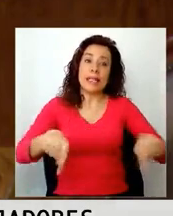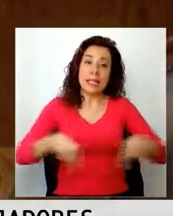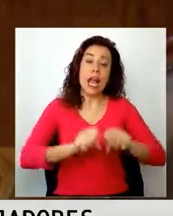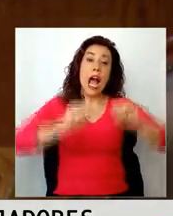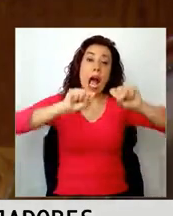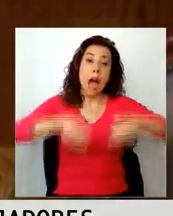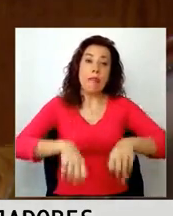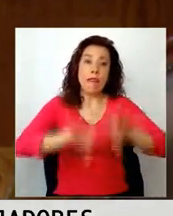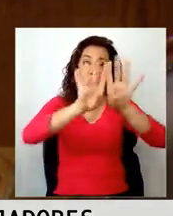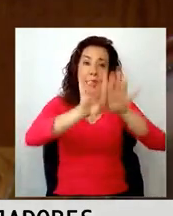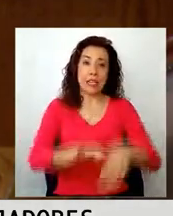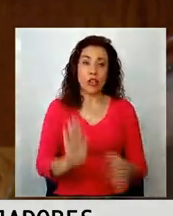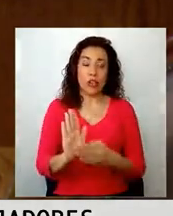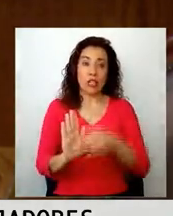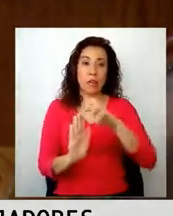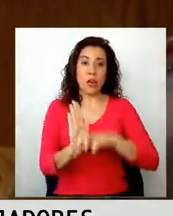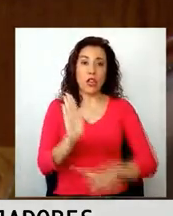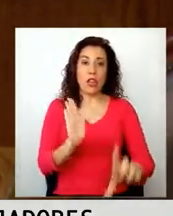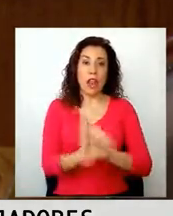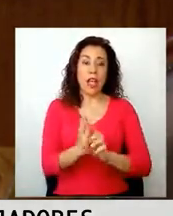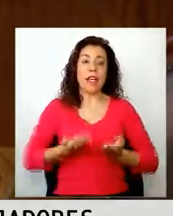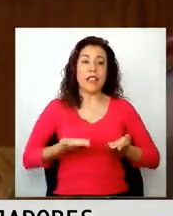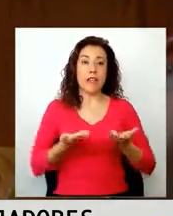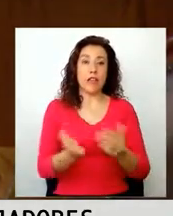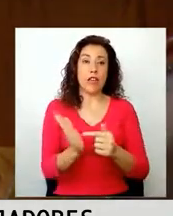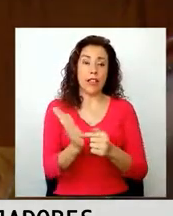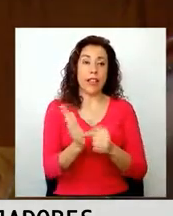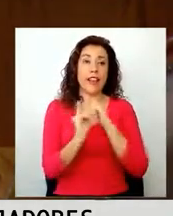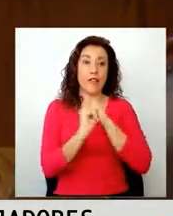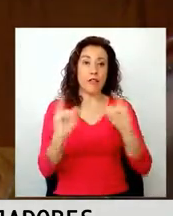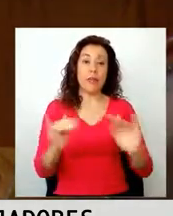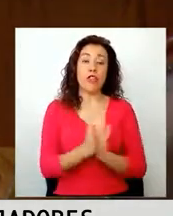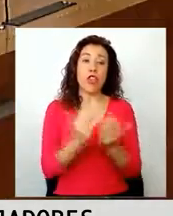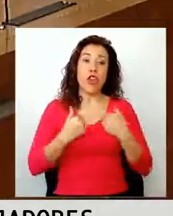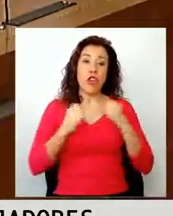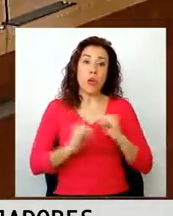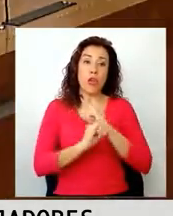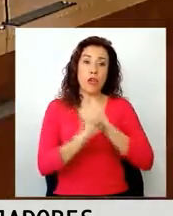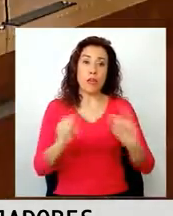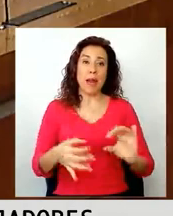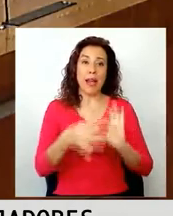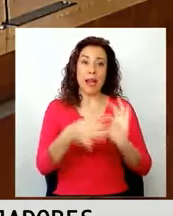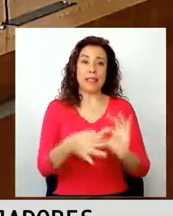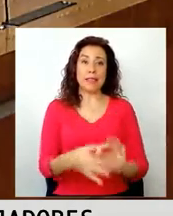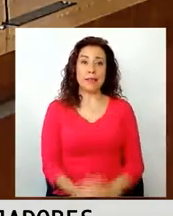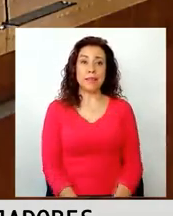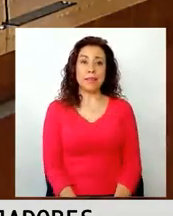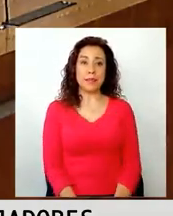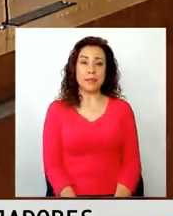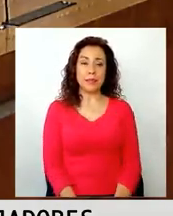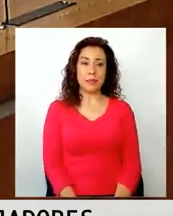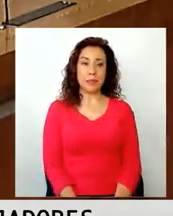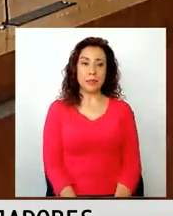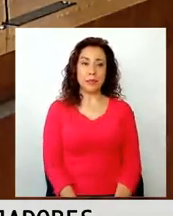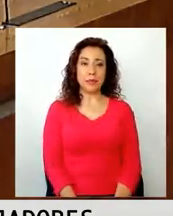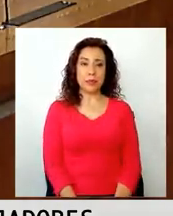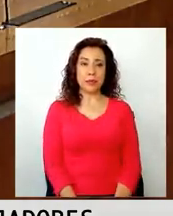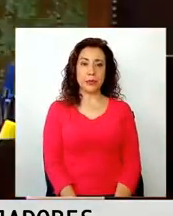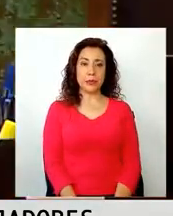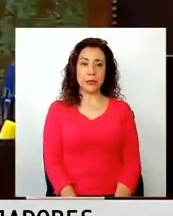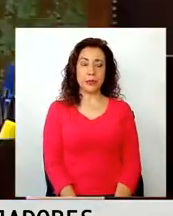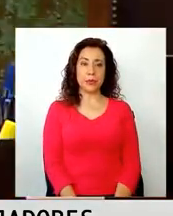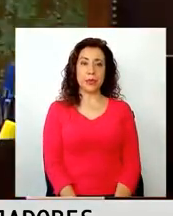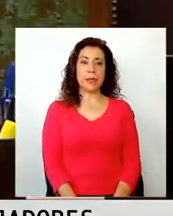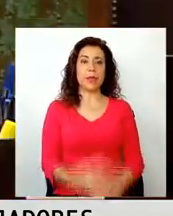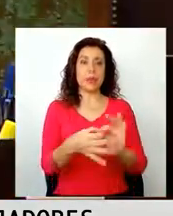proyecto de ley propuesto en este informe es todo por lo que puede informar Muchas gracias Muchas gracias diputado